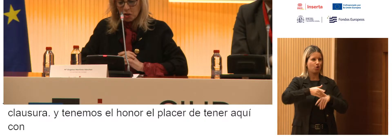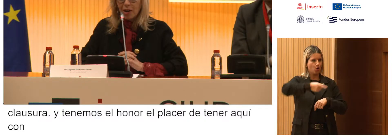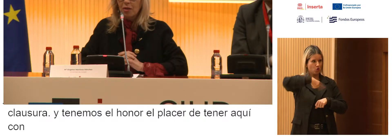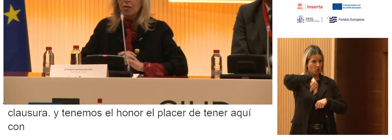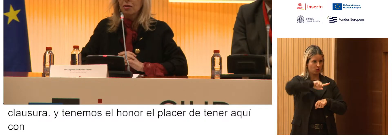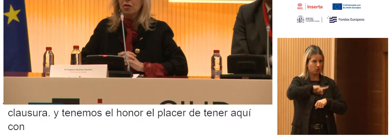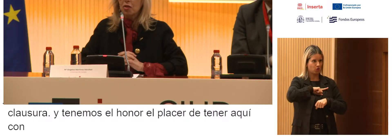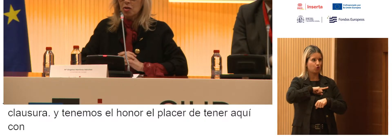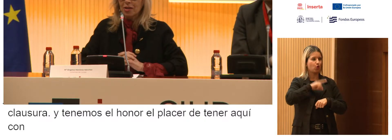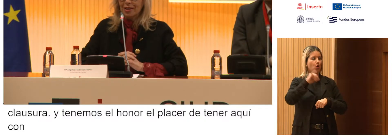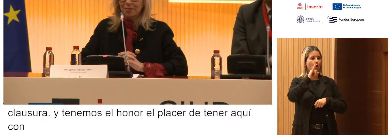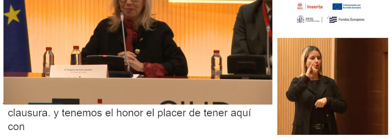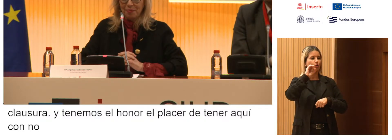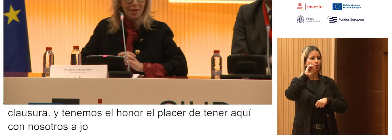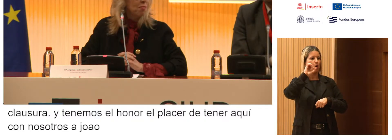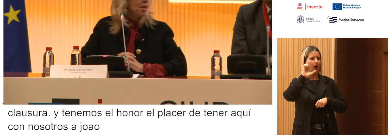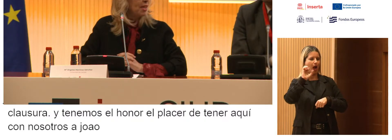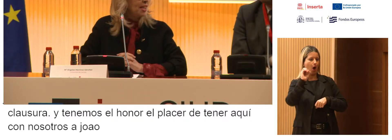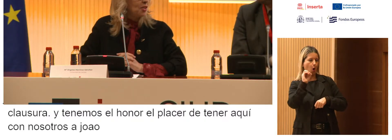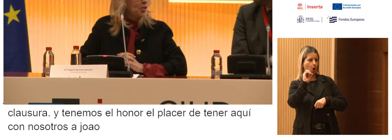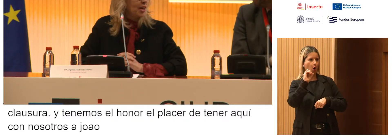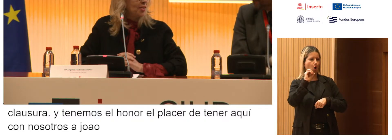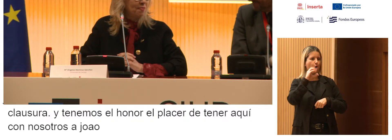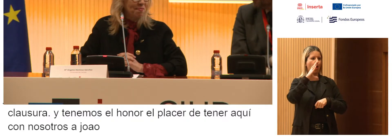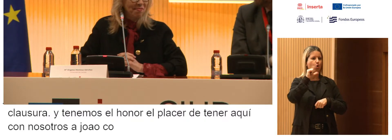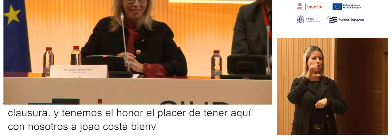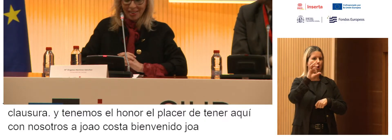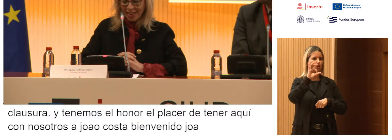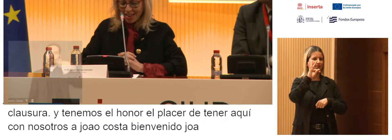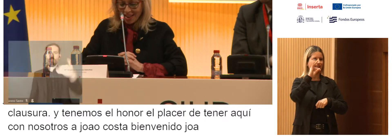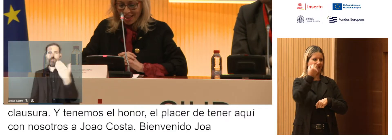a Joao Costa. Bienvenido, Joao.